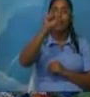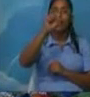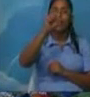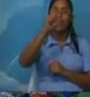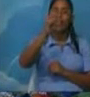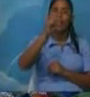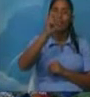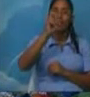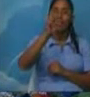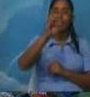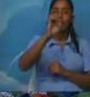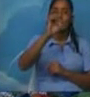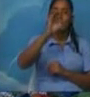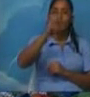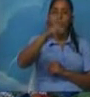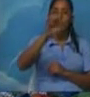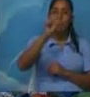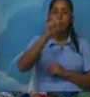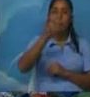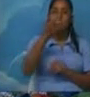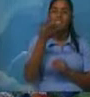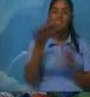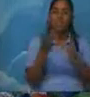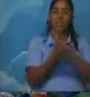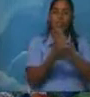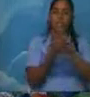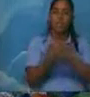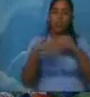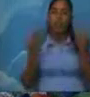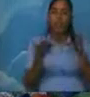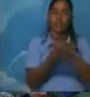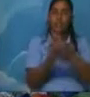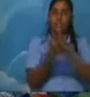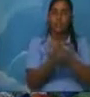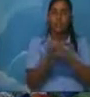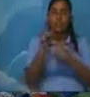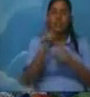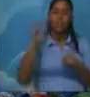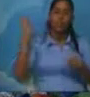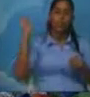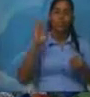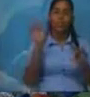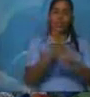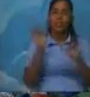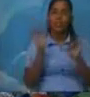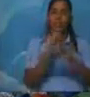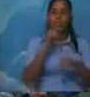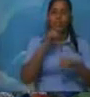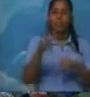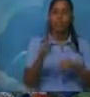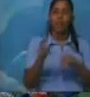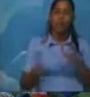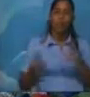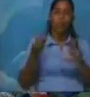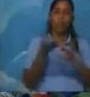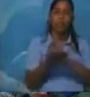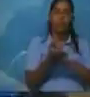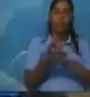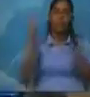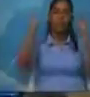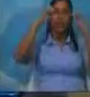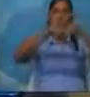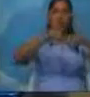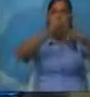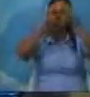Rubí que es bien abispado hermano masir Rubí aquí dice no traigas nada de esas ofrendas que le ponen